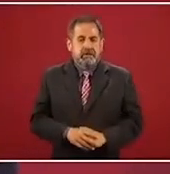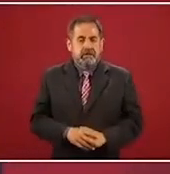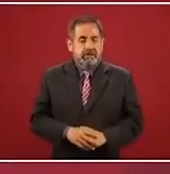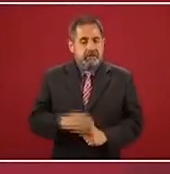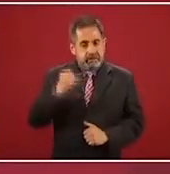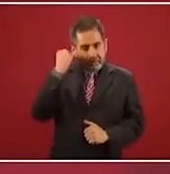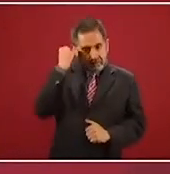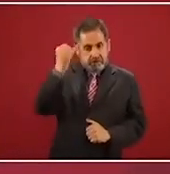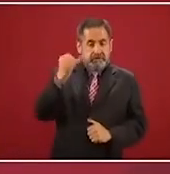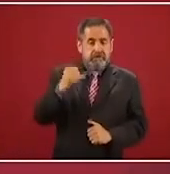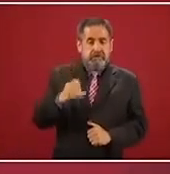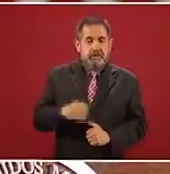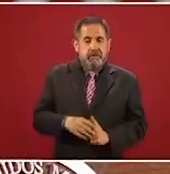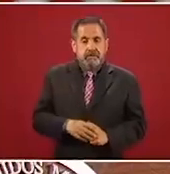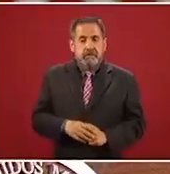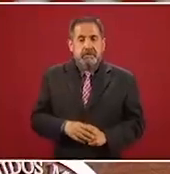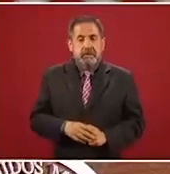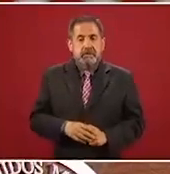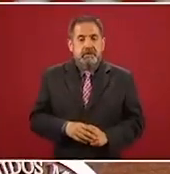Imagínense que